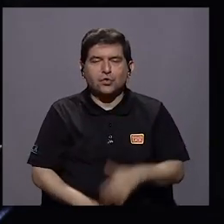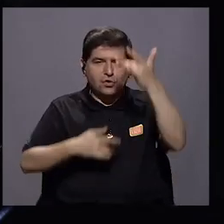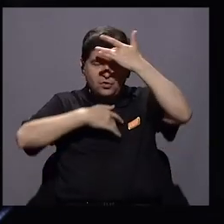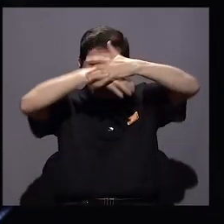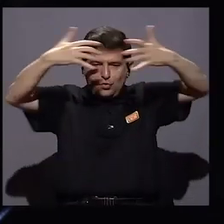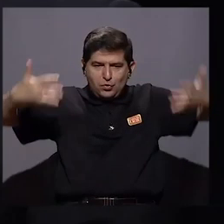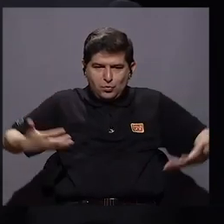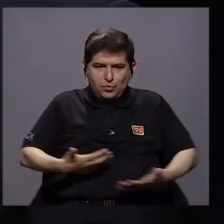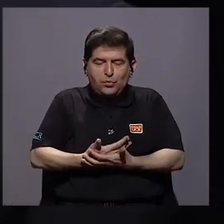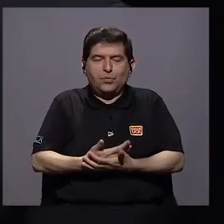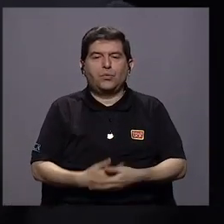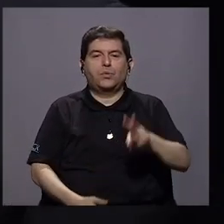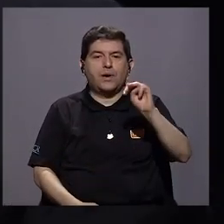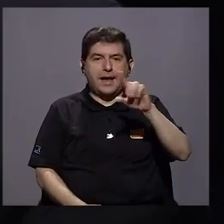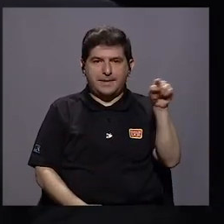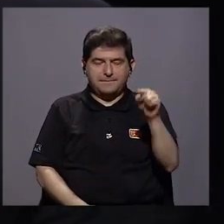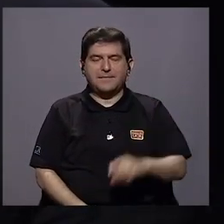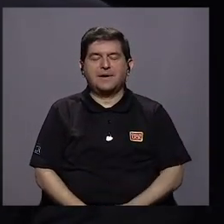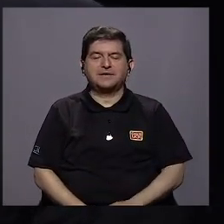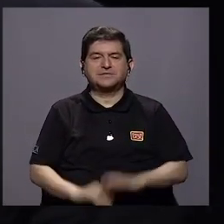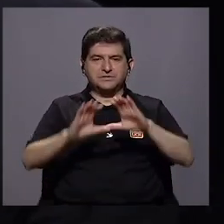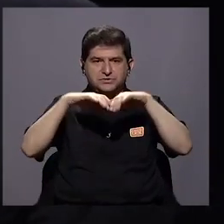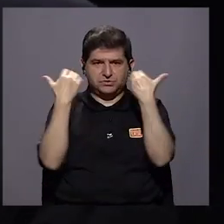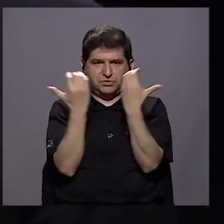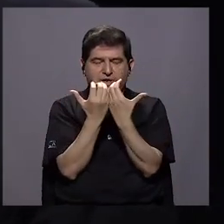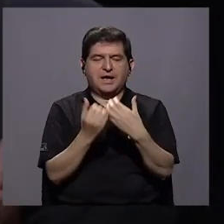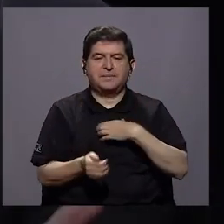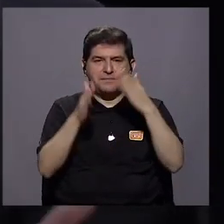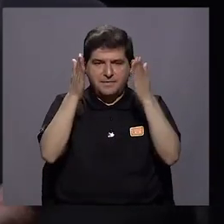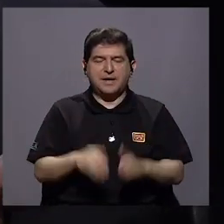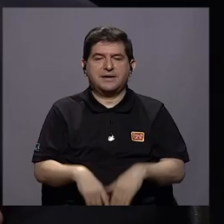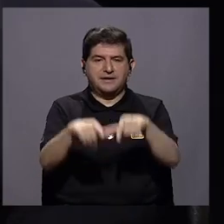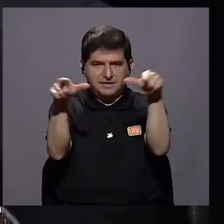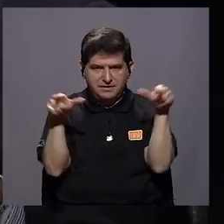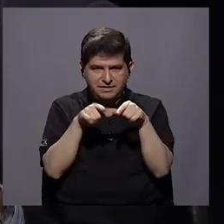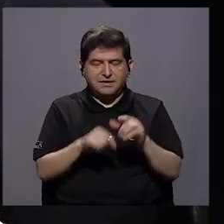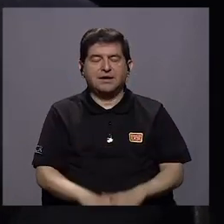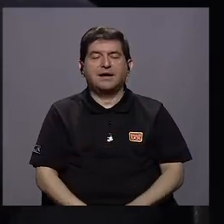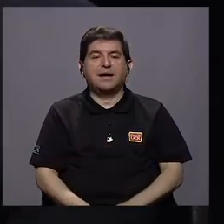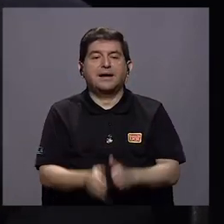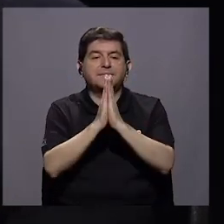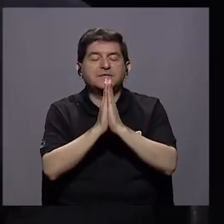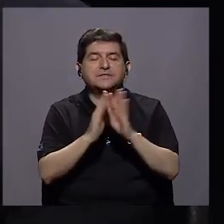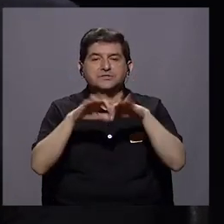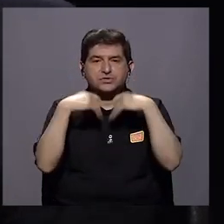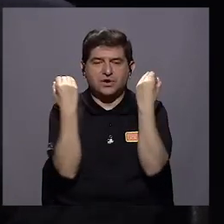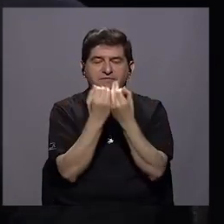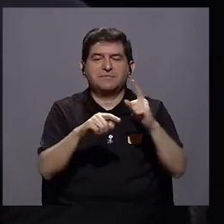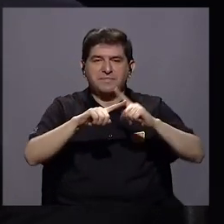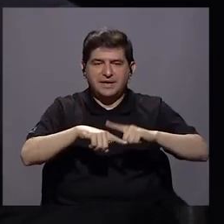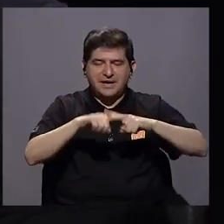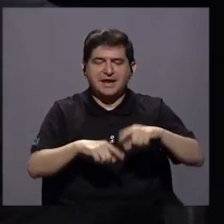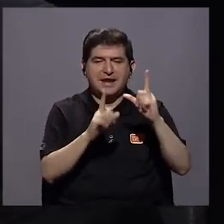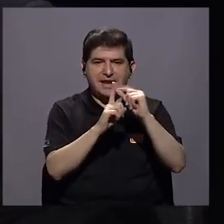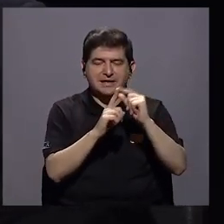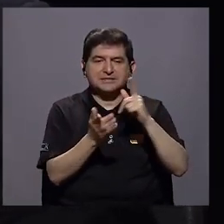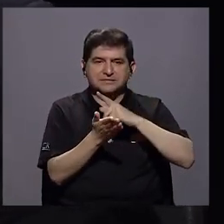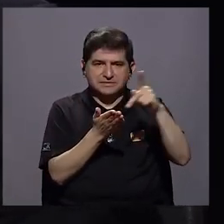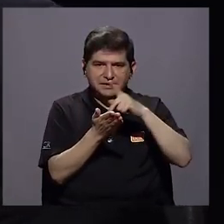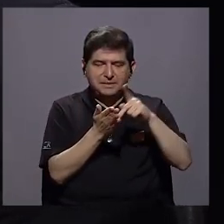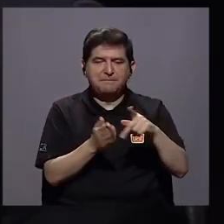pandemia. En marzo, por ejemplo, la Cámara de Propietarios de Bienes Inmuebles hizo un llamado a familias que viven de los alquileres y familias